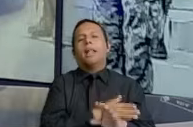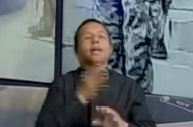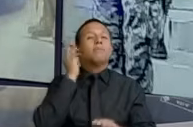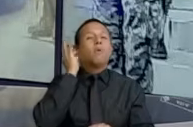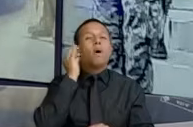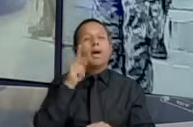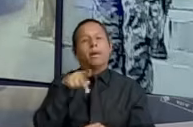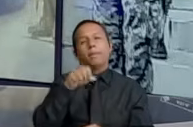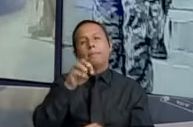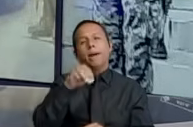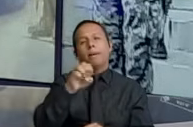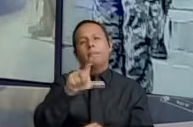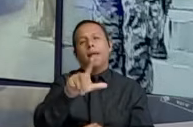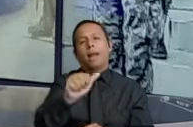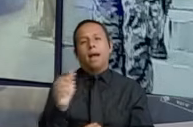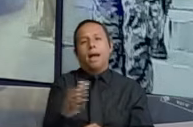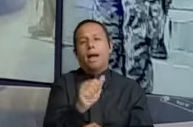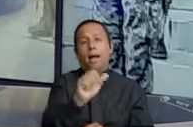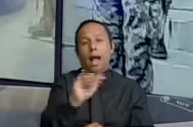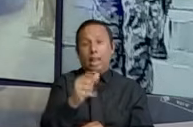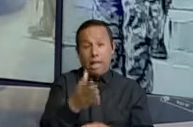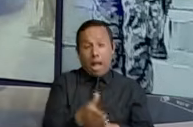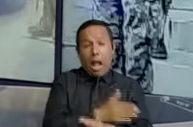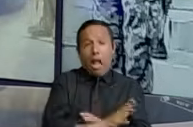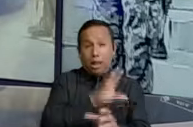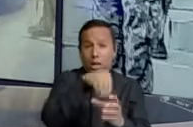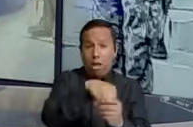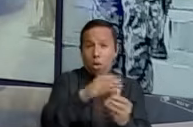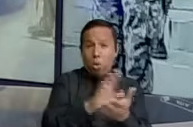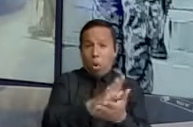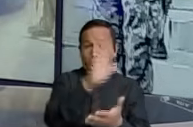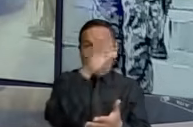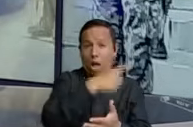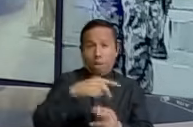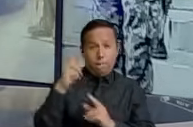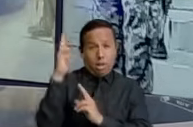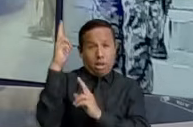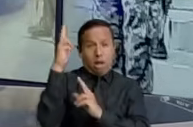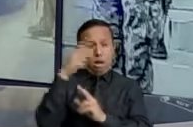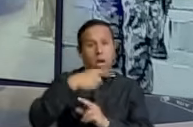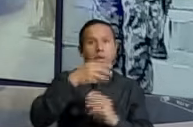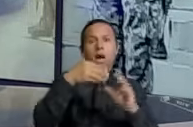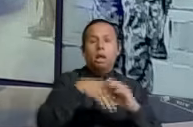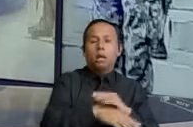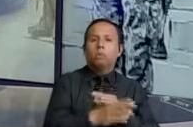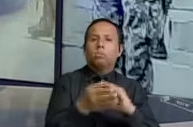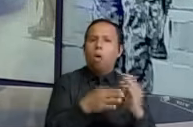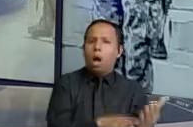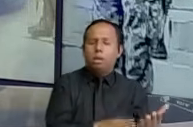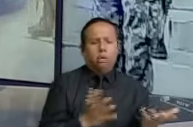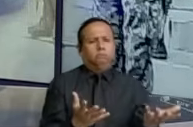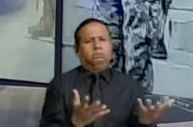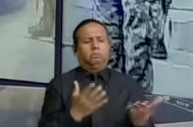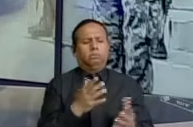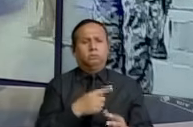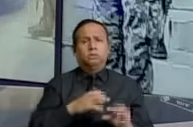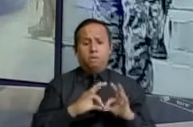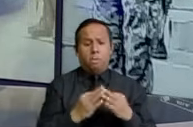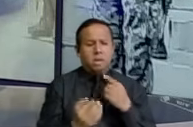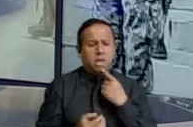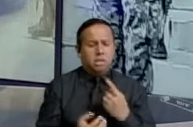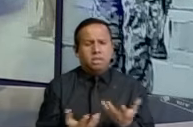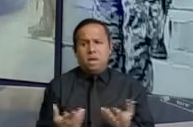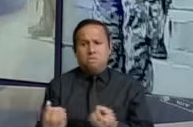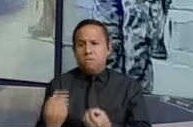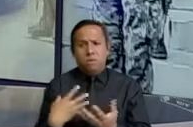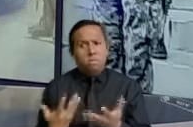ati fallecida al interior de un recinto militar no se descarta solicitar apoyo internacional para conocer las causas